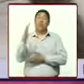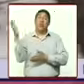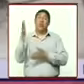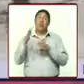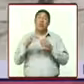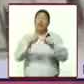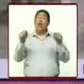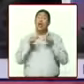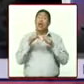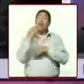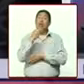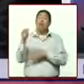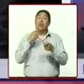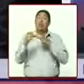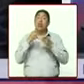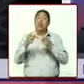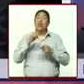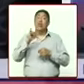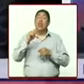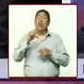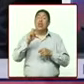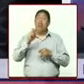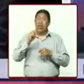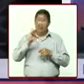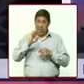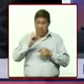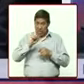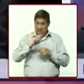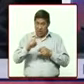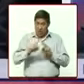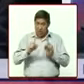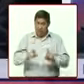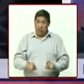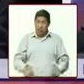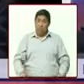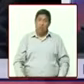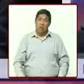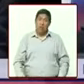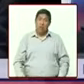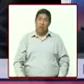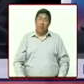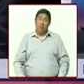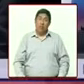Departamental y el Área Natural de Manejo Integrado y Tenes. Por favor, confírmeme aquello.